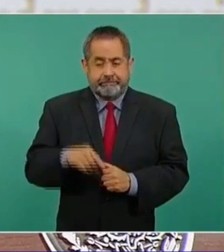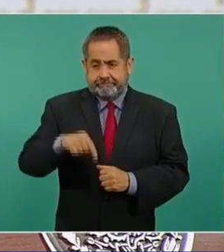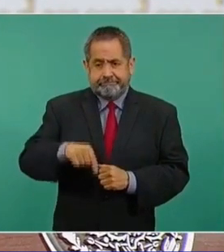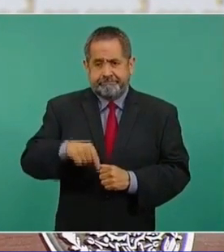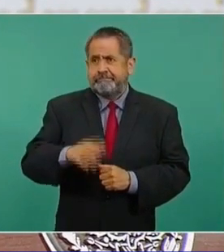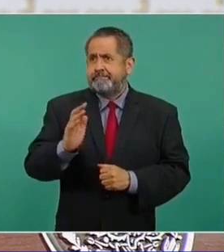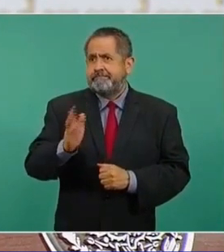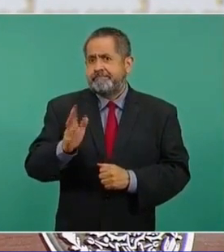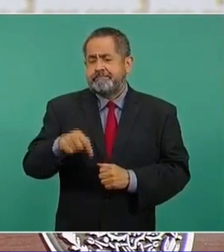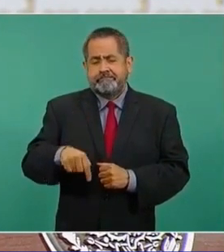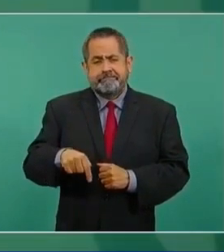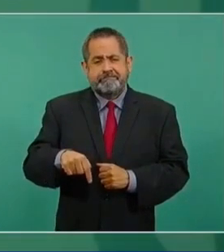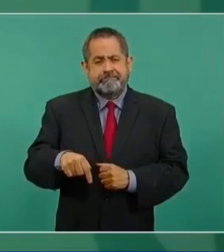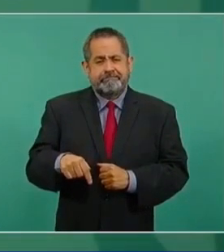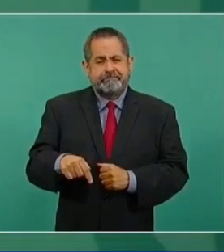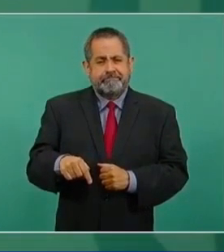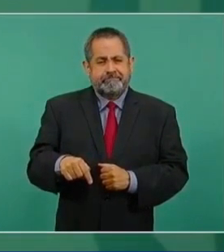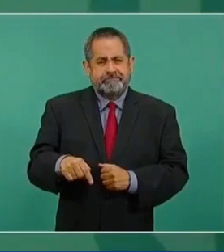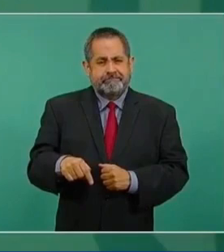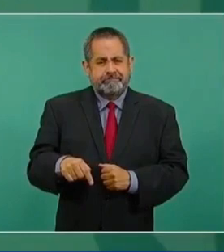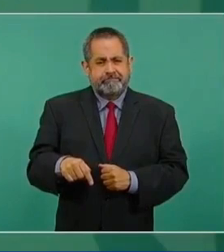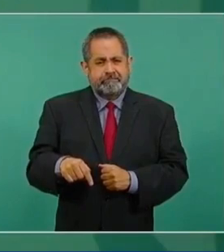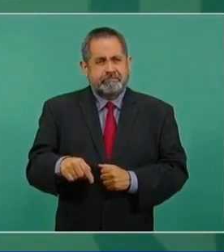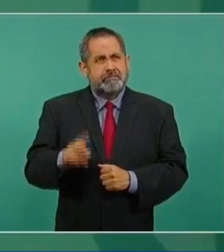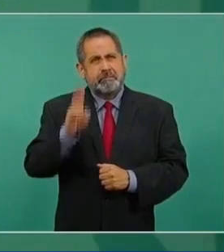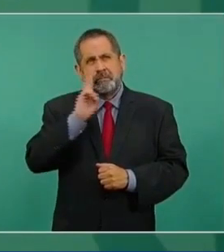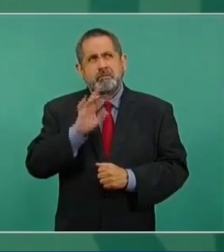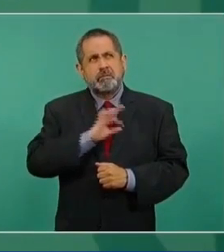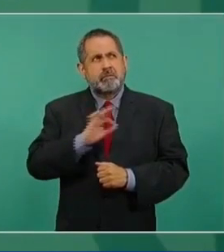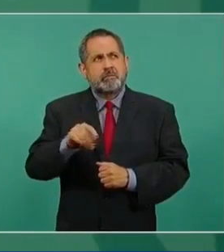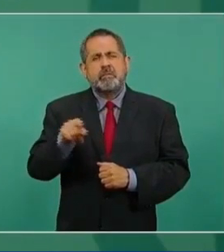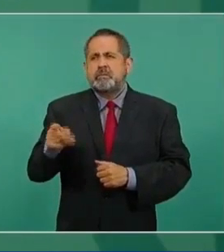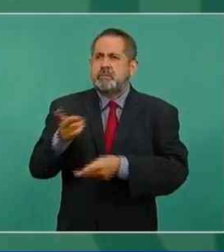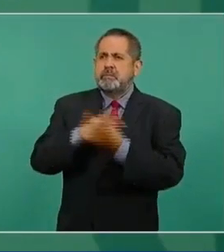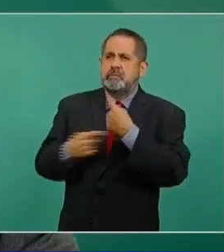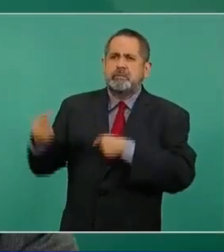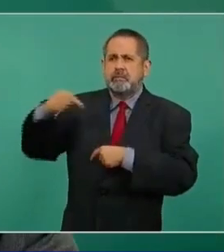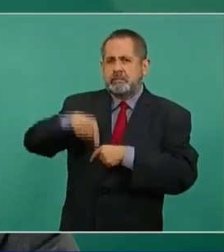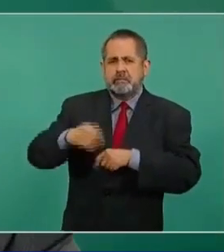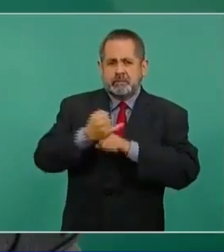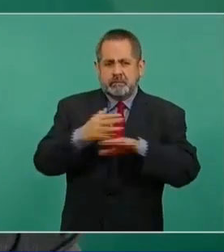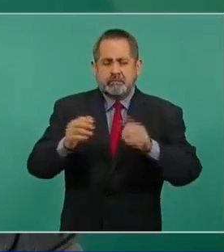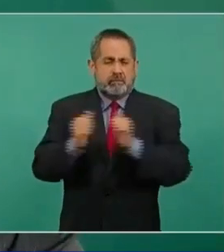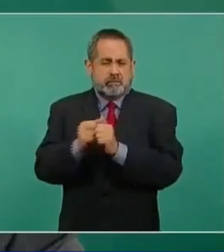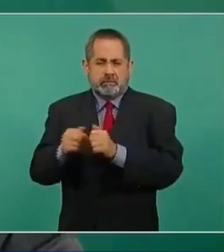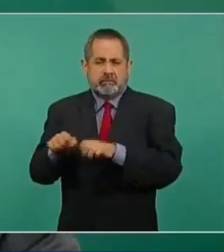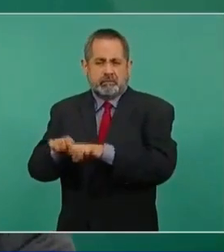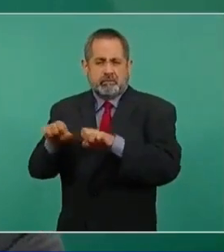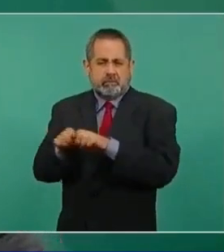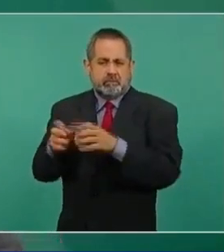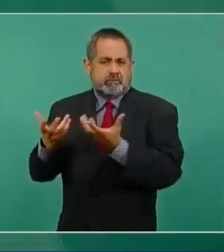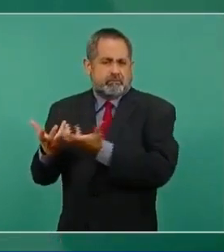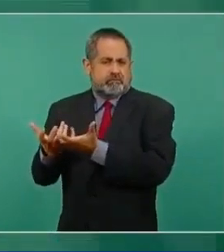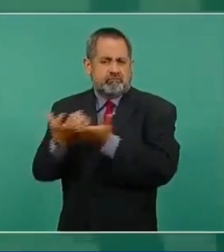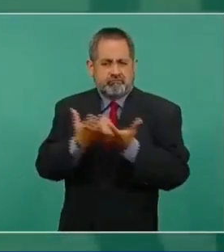aquí ya es probable, ella va a venir a informar junto con todo